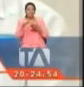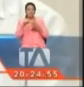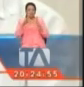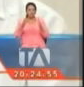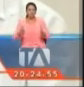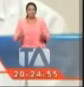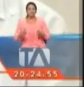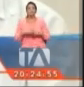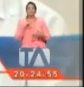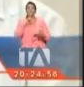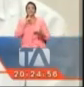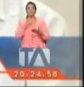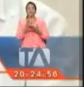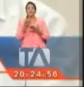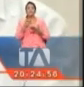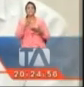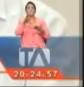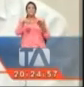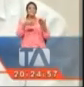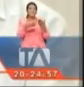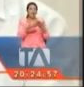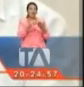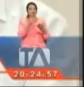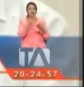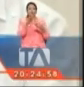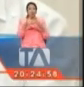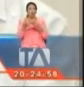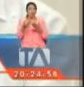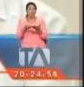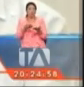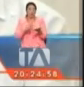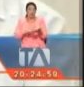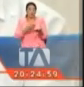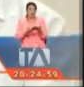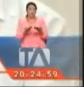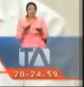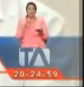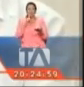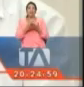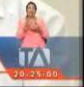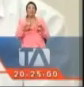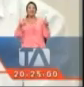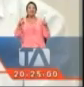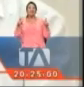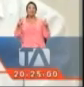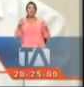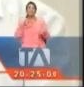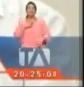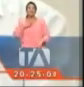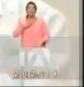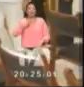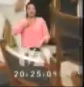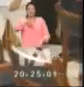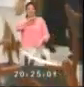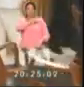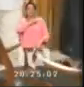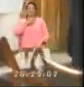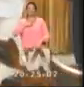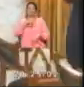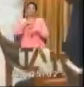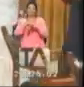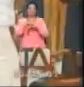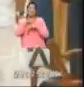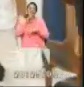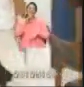esa asistencia penal al expediente con la traducción respectiva porque viene en lengua catalana. Carlos